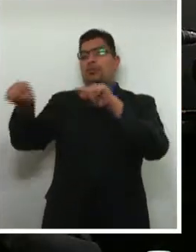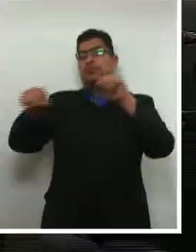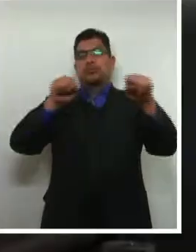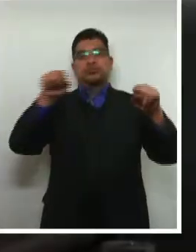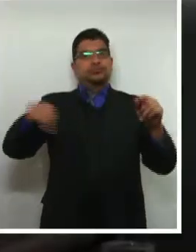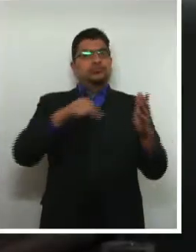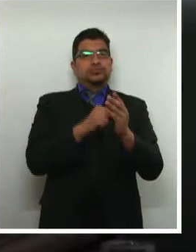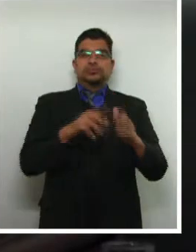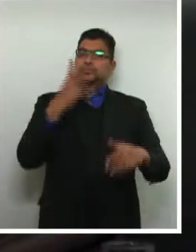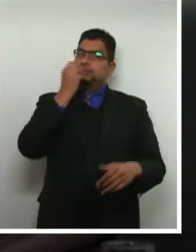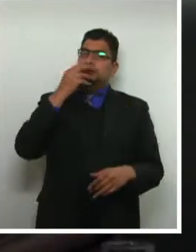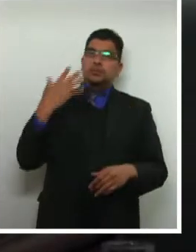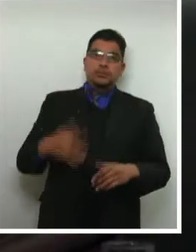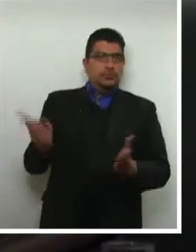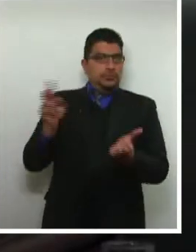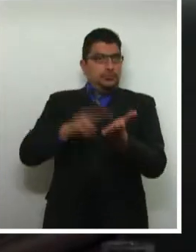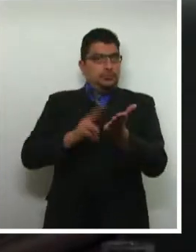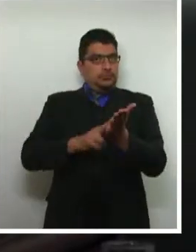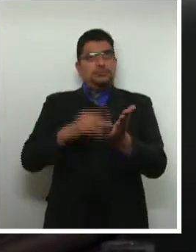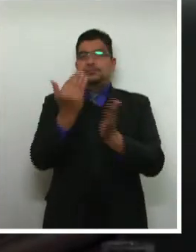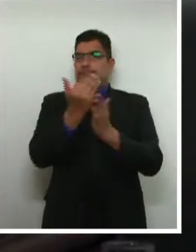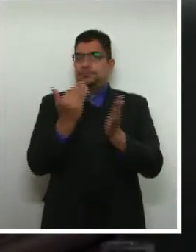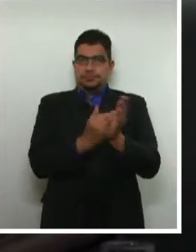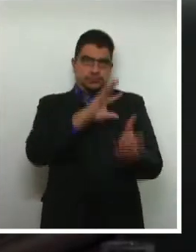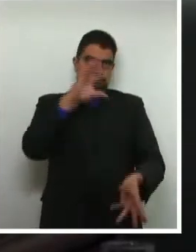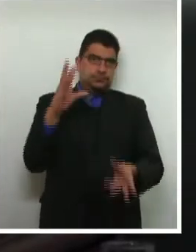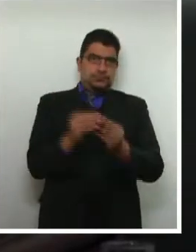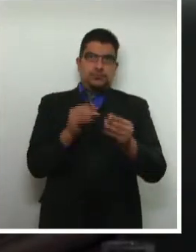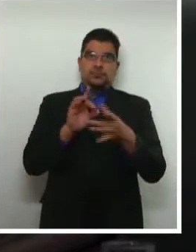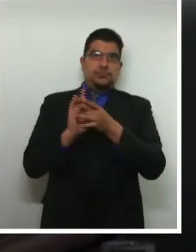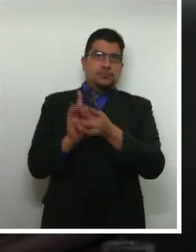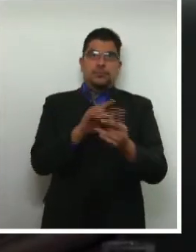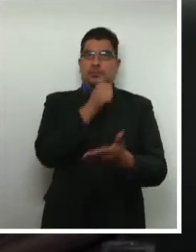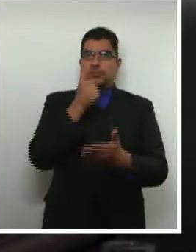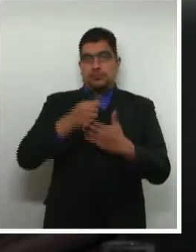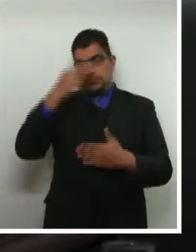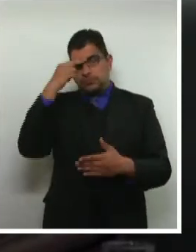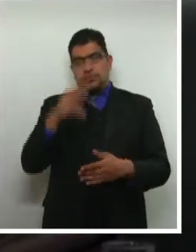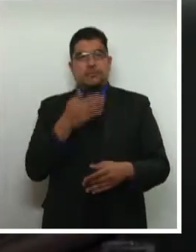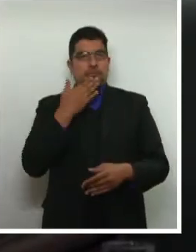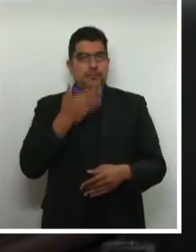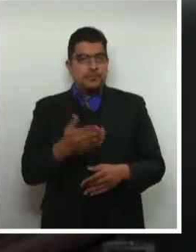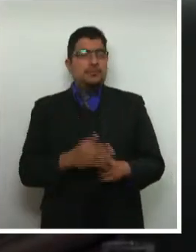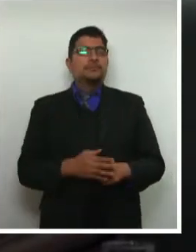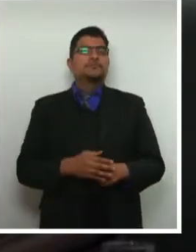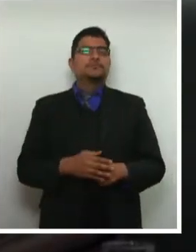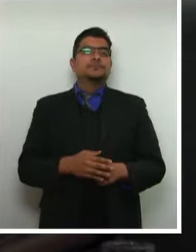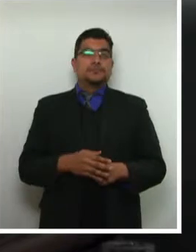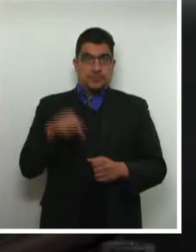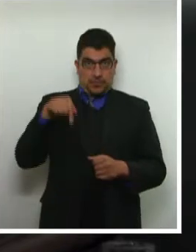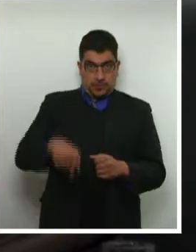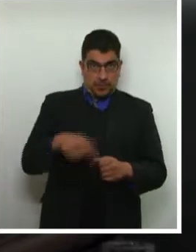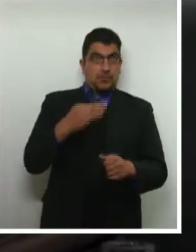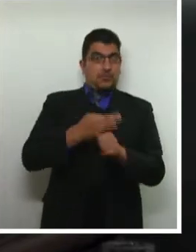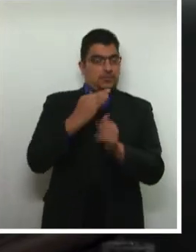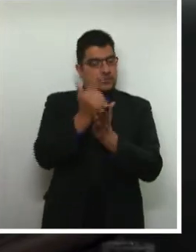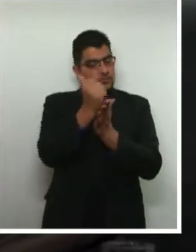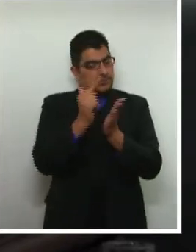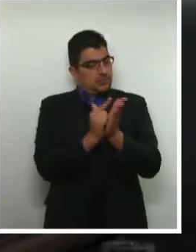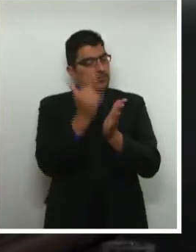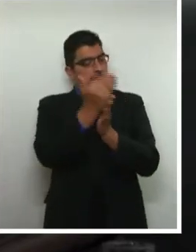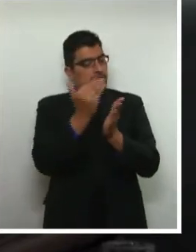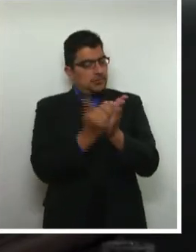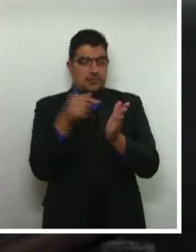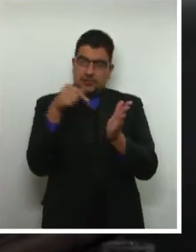hecho, deben de tener en conjunto con la Ciudad de México. Por eso es importante que estemos legislando sobre este tema.